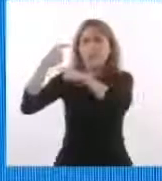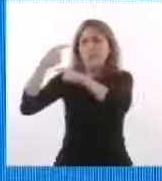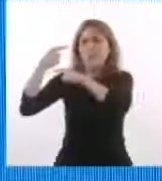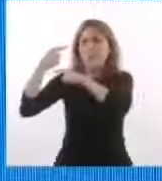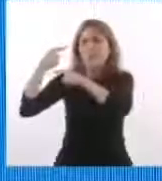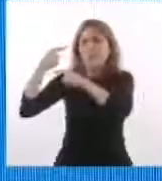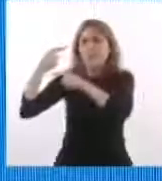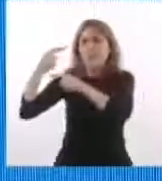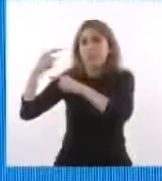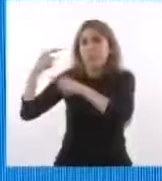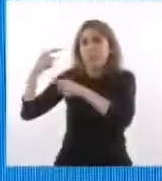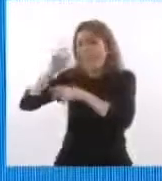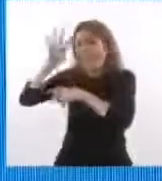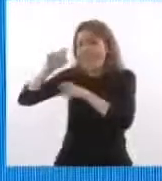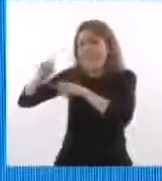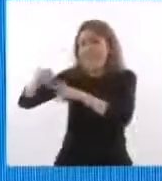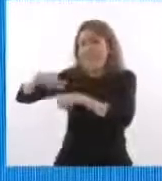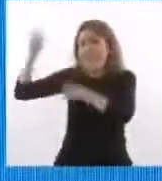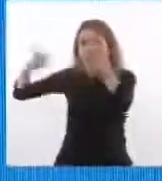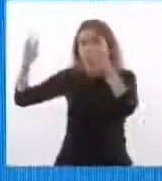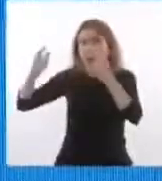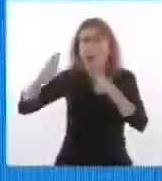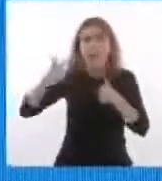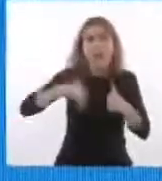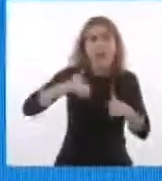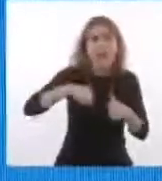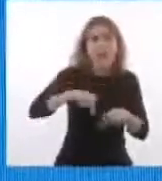pero nosotros los argentinos llegamos de los barcos.